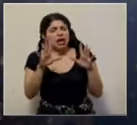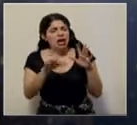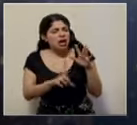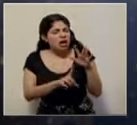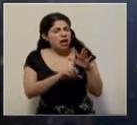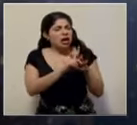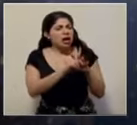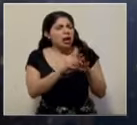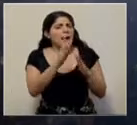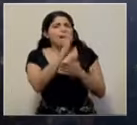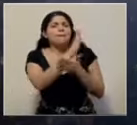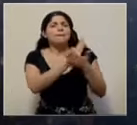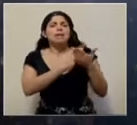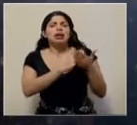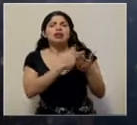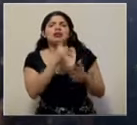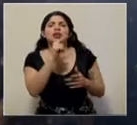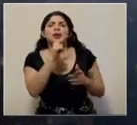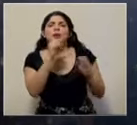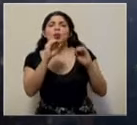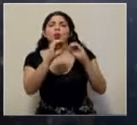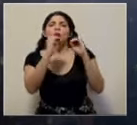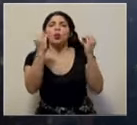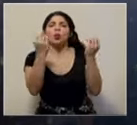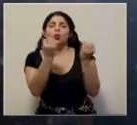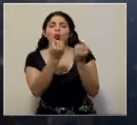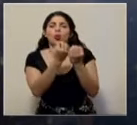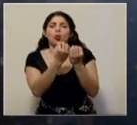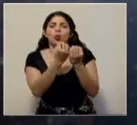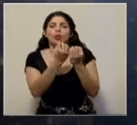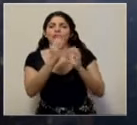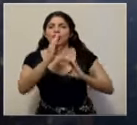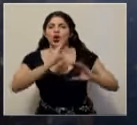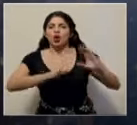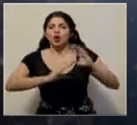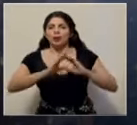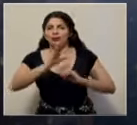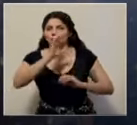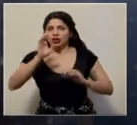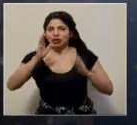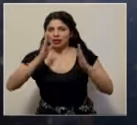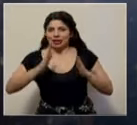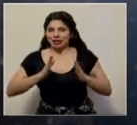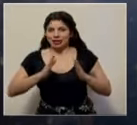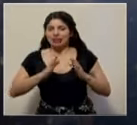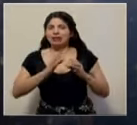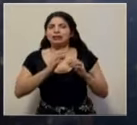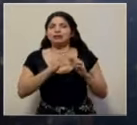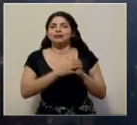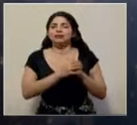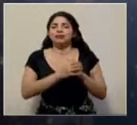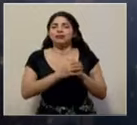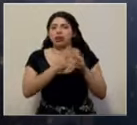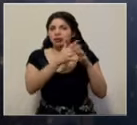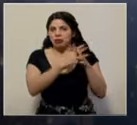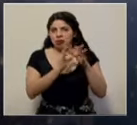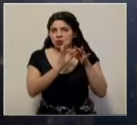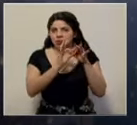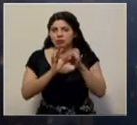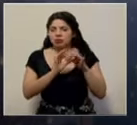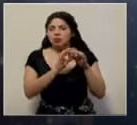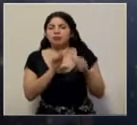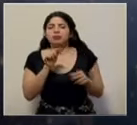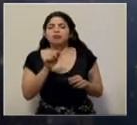una instancia por parte de una organización comercial costarricense americana en cuanto a la necesidad